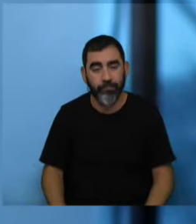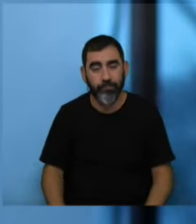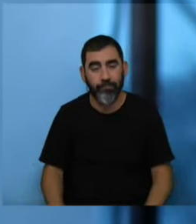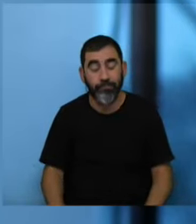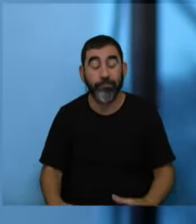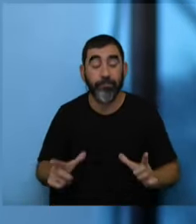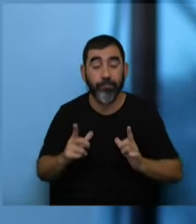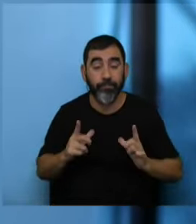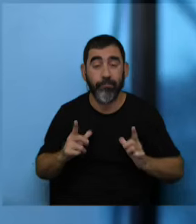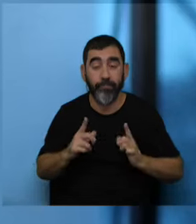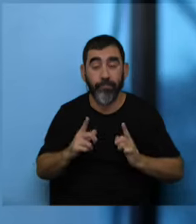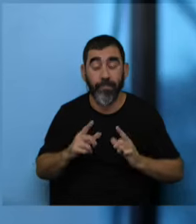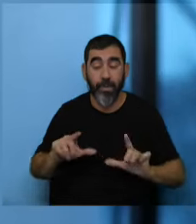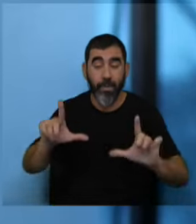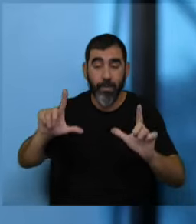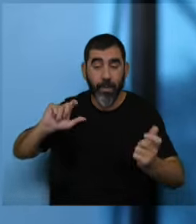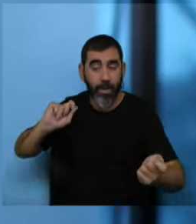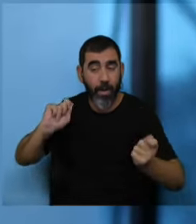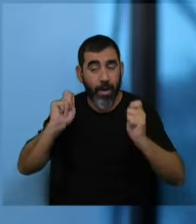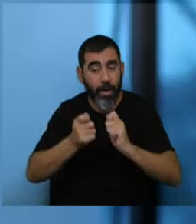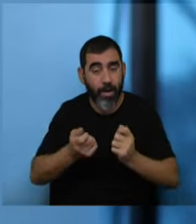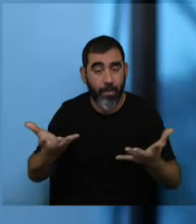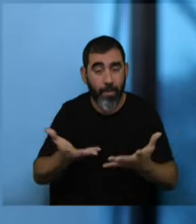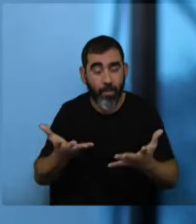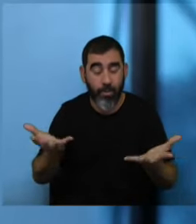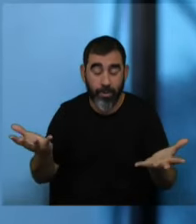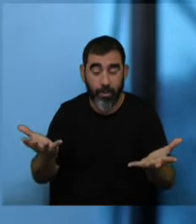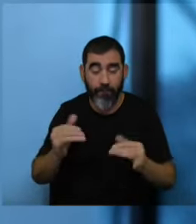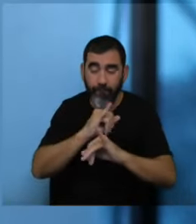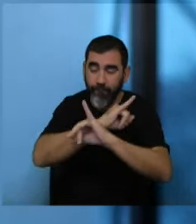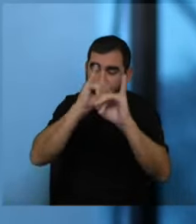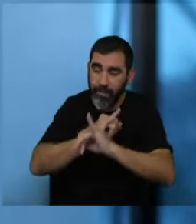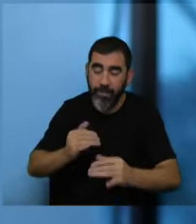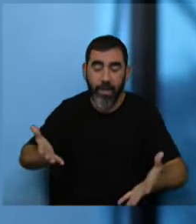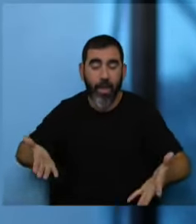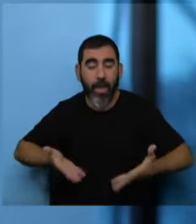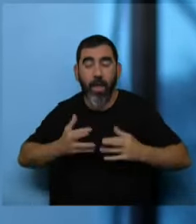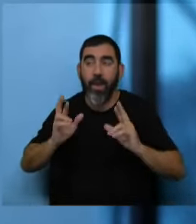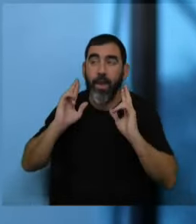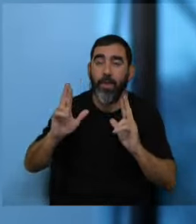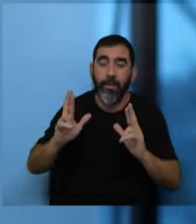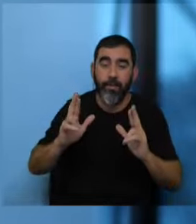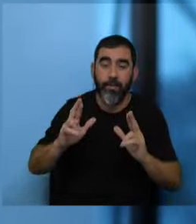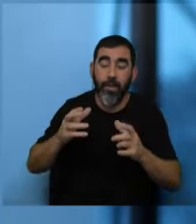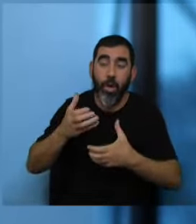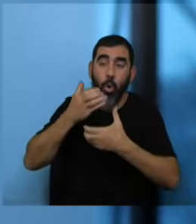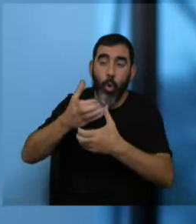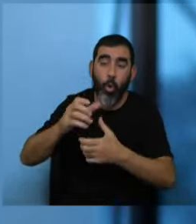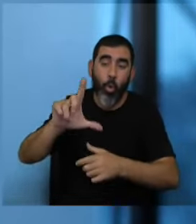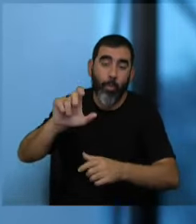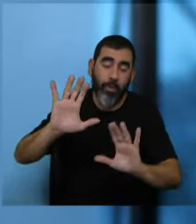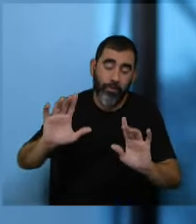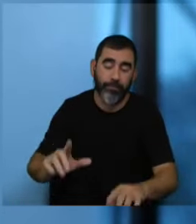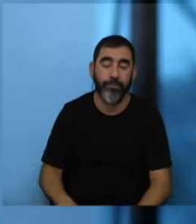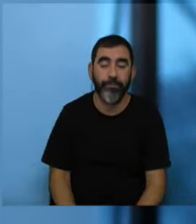Esperemos que que esa imagen sea la reversa de felicidad de alegría y y con con un trofeo entre